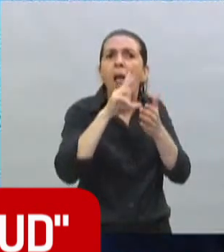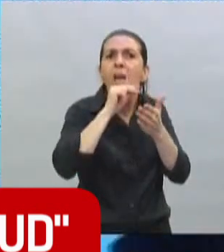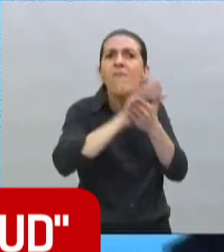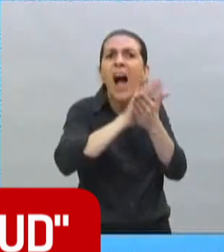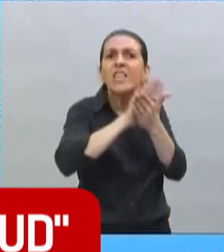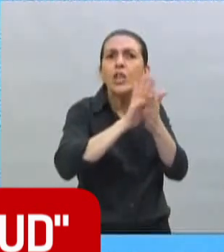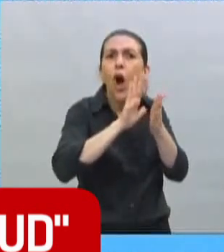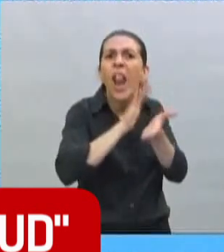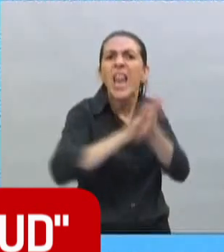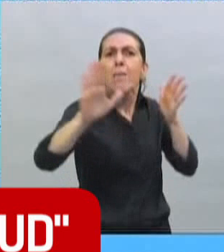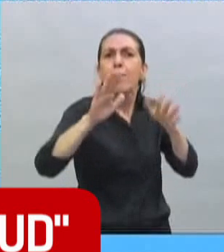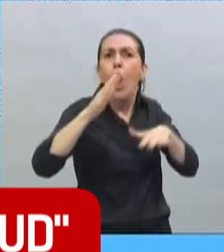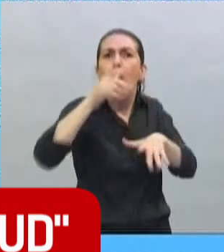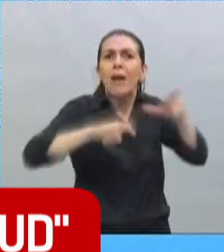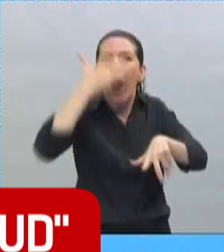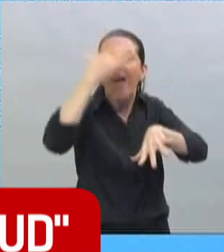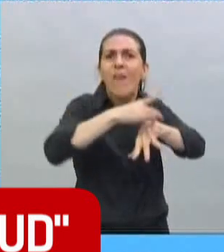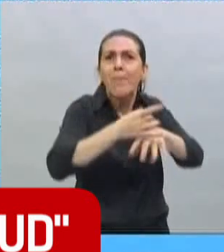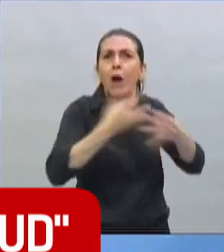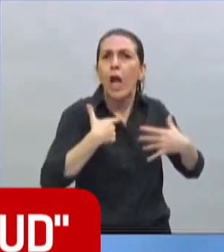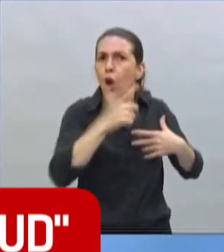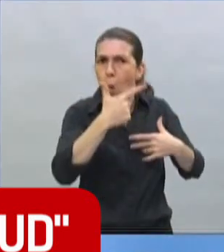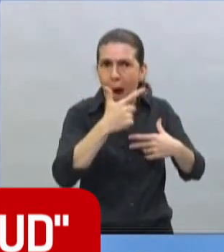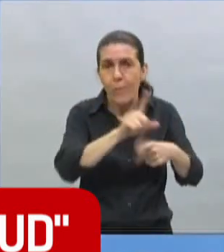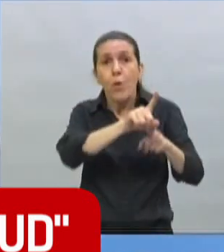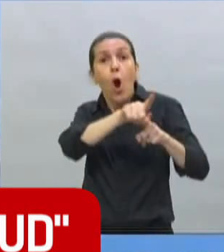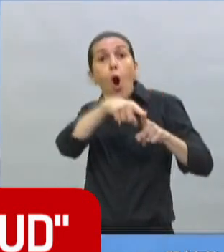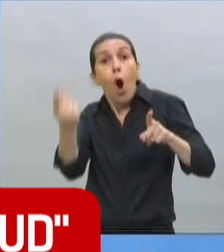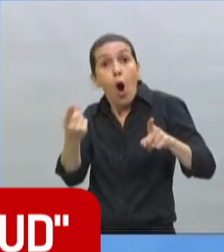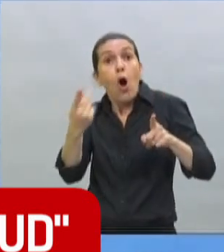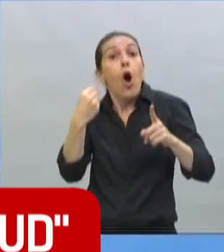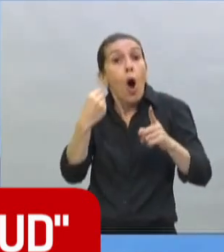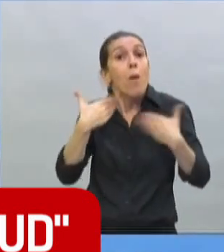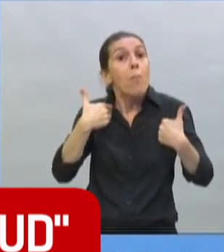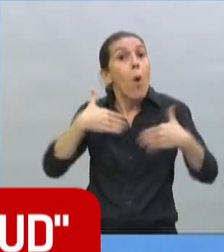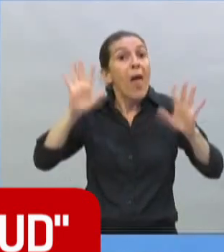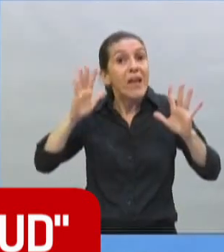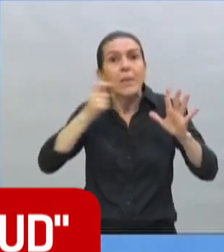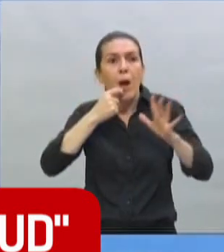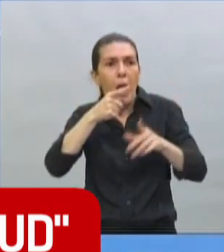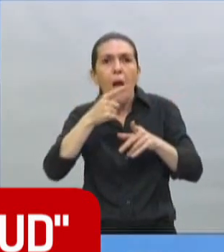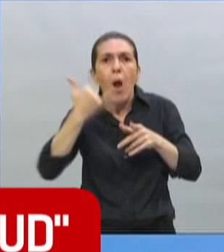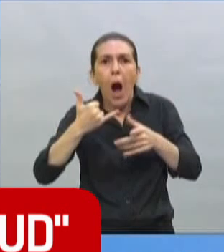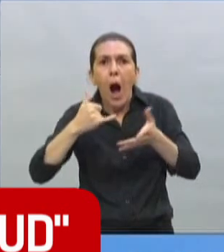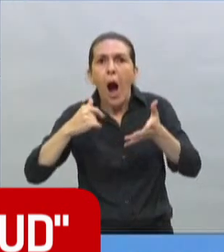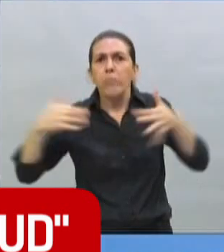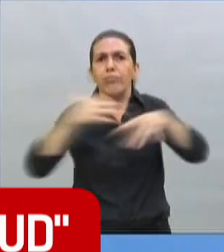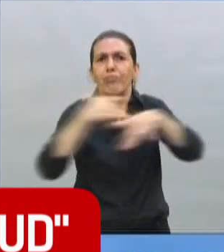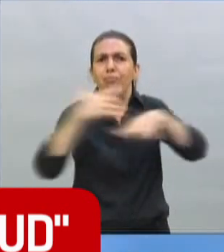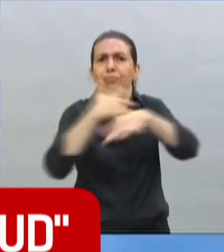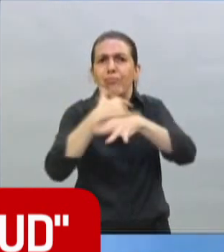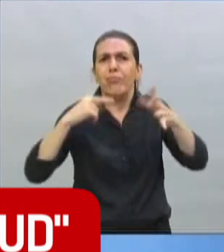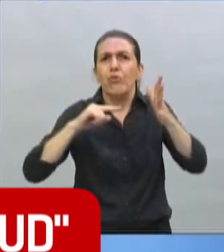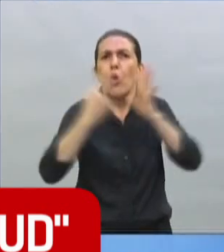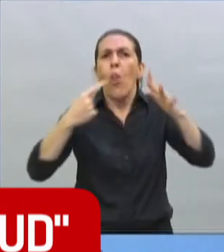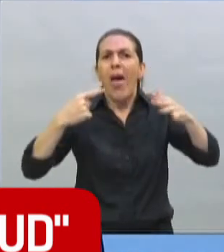ningún contagio. Después, los contagios pueden venir en los grandes conglomerados donde hay una circulación comunitaria